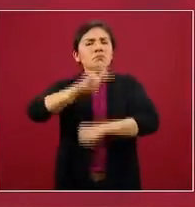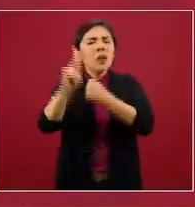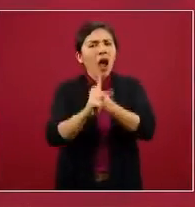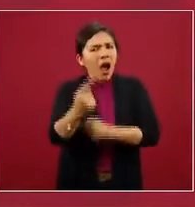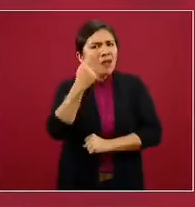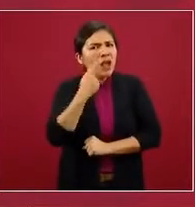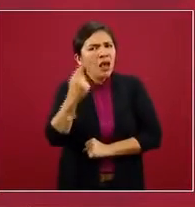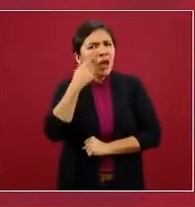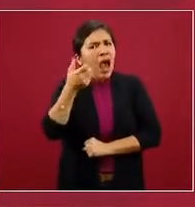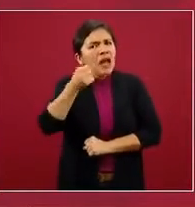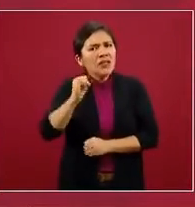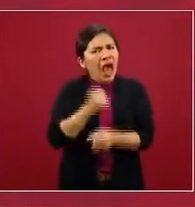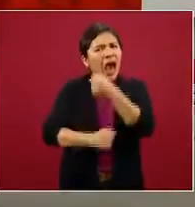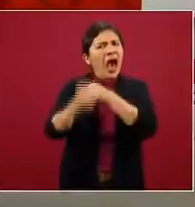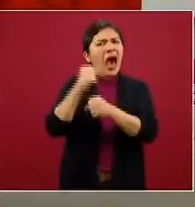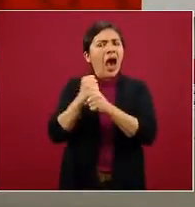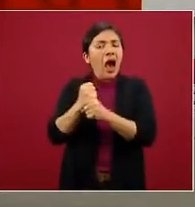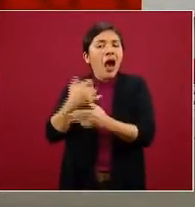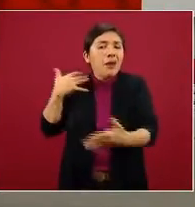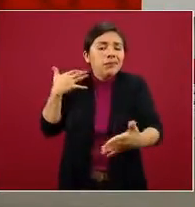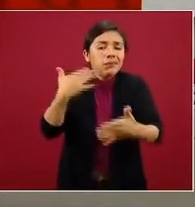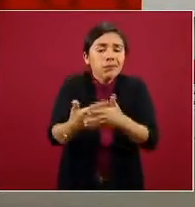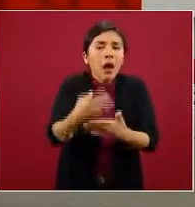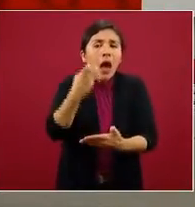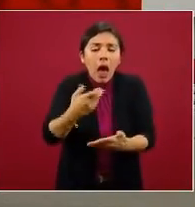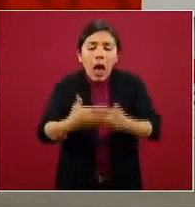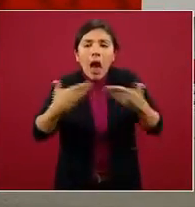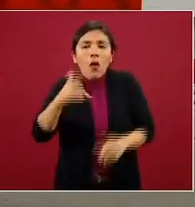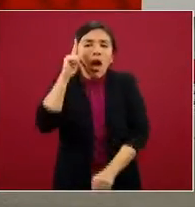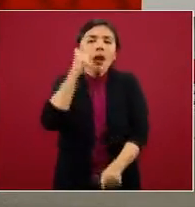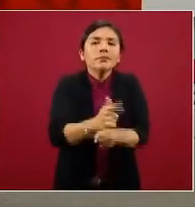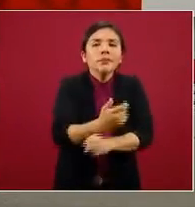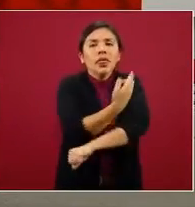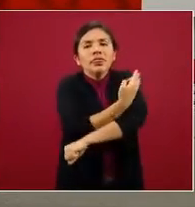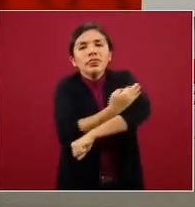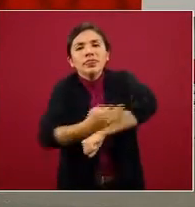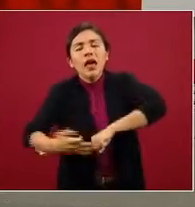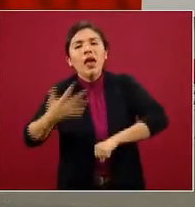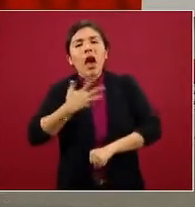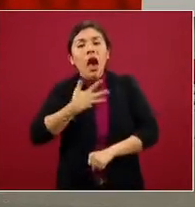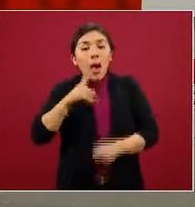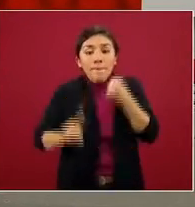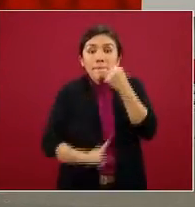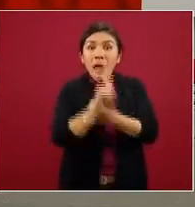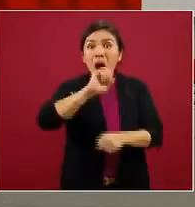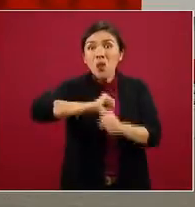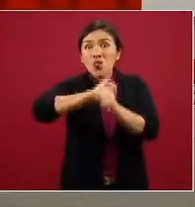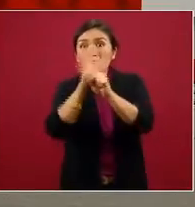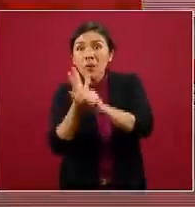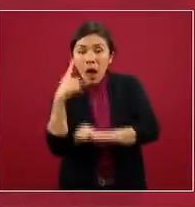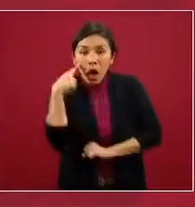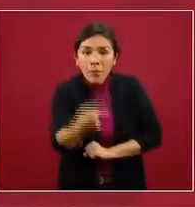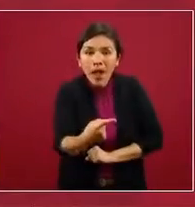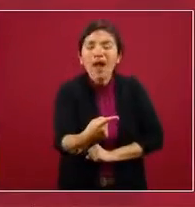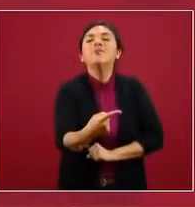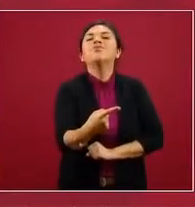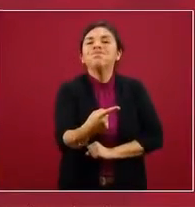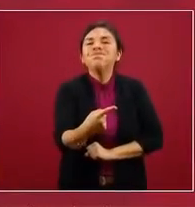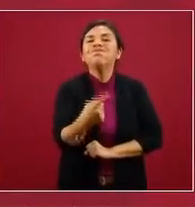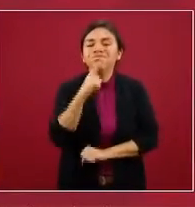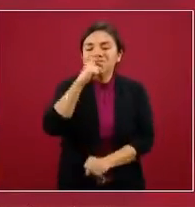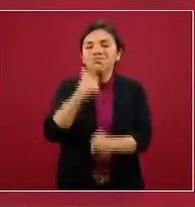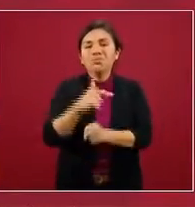últimas décadas, y esa es la consecuencia que vemos hoy. Hoy que tenemos una epidemia como COVID, de manera clara